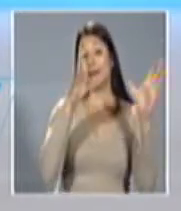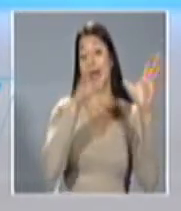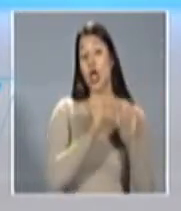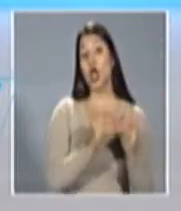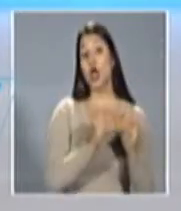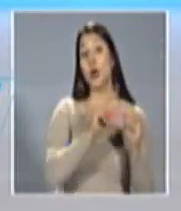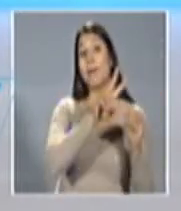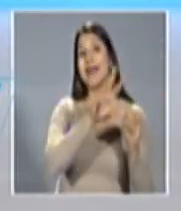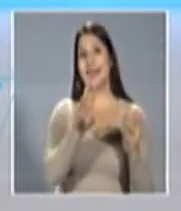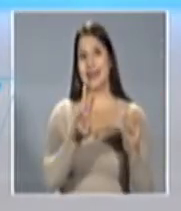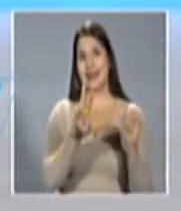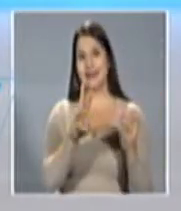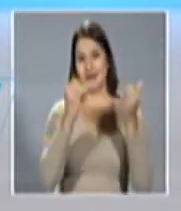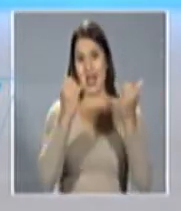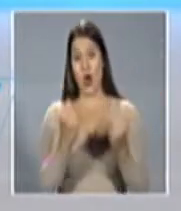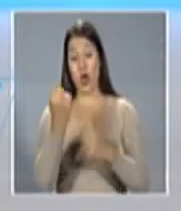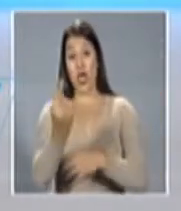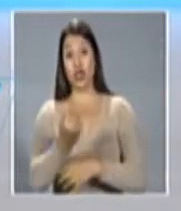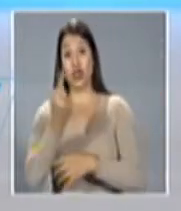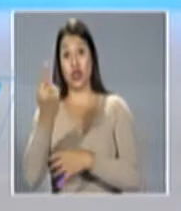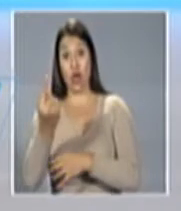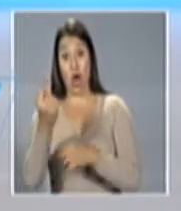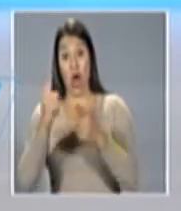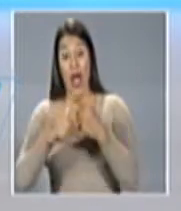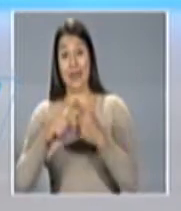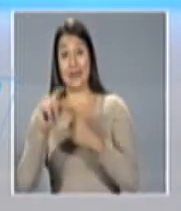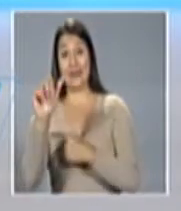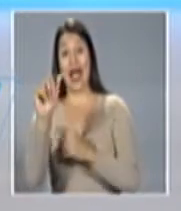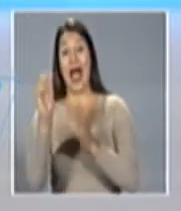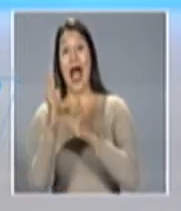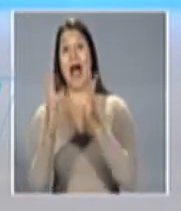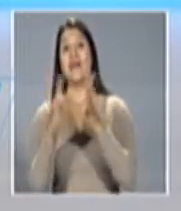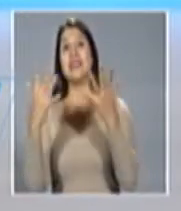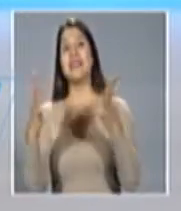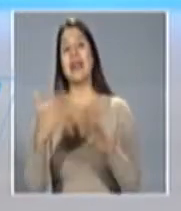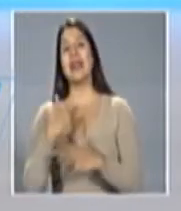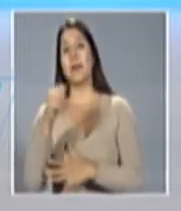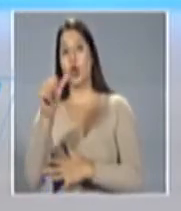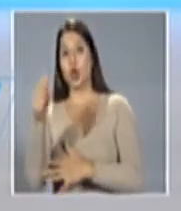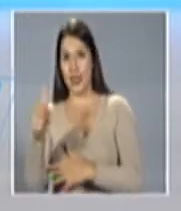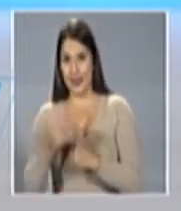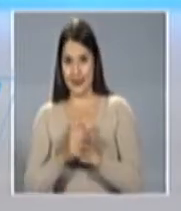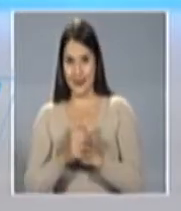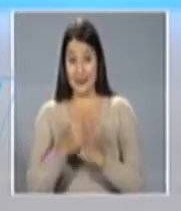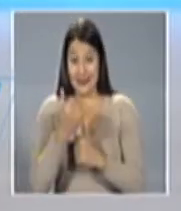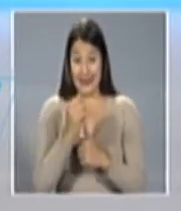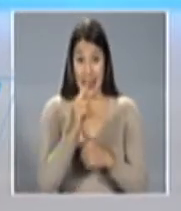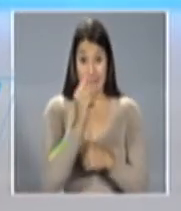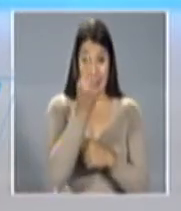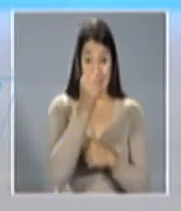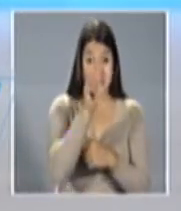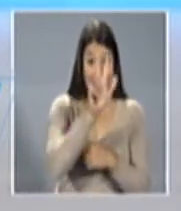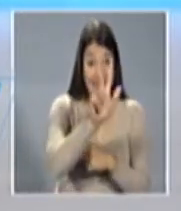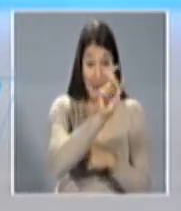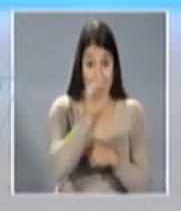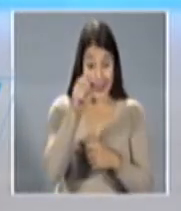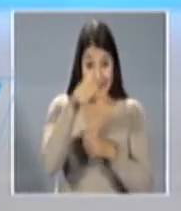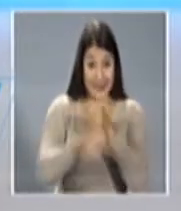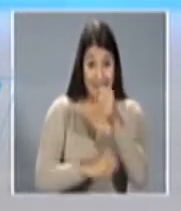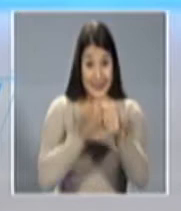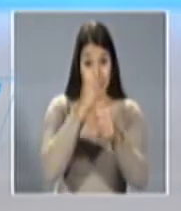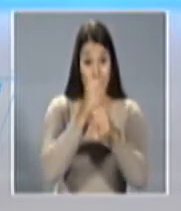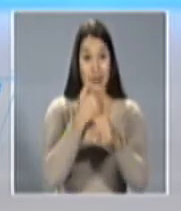de año y también a fin de año. Entonces, si ya en el primer trimestre del año tenemos más homicidios y